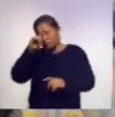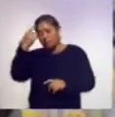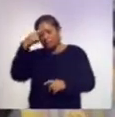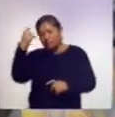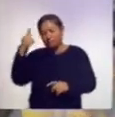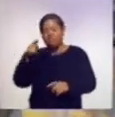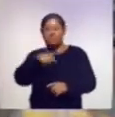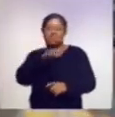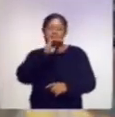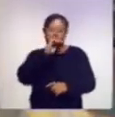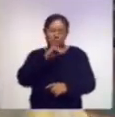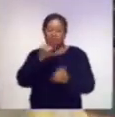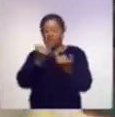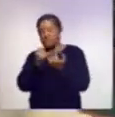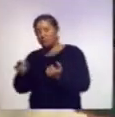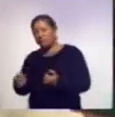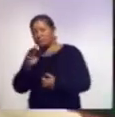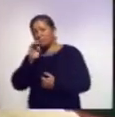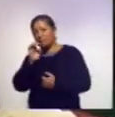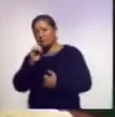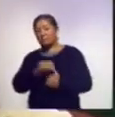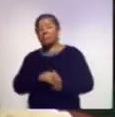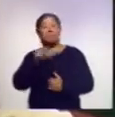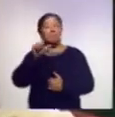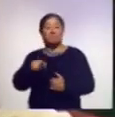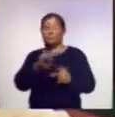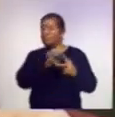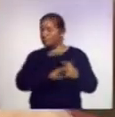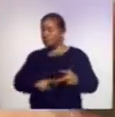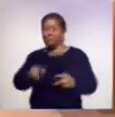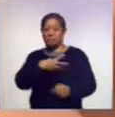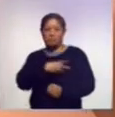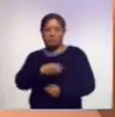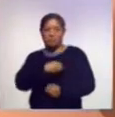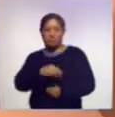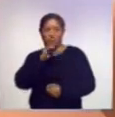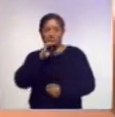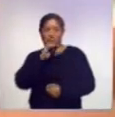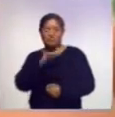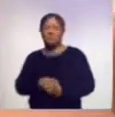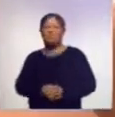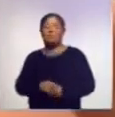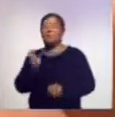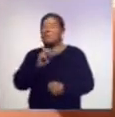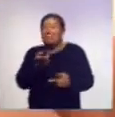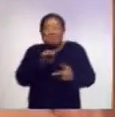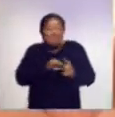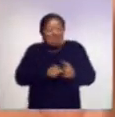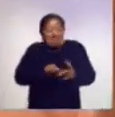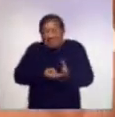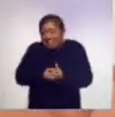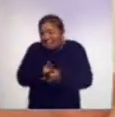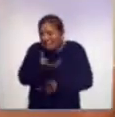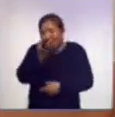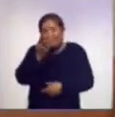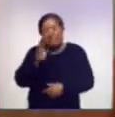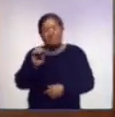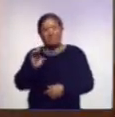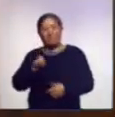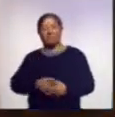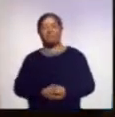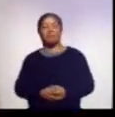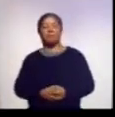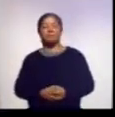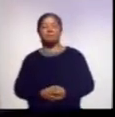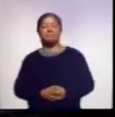para el bebé, y que así se inicie con la lactancia materna desde los primeros minutos de vida. Se debe de fomentar desde